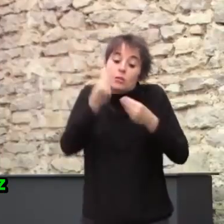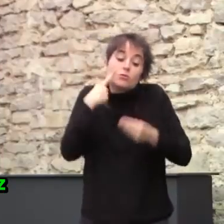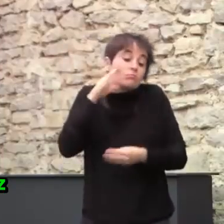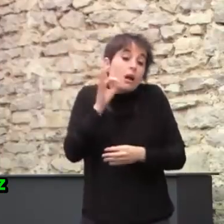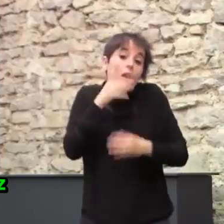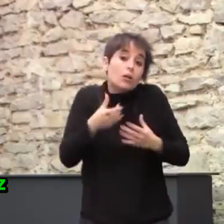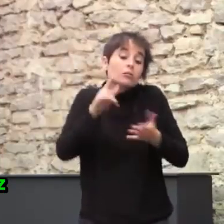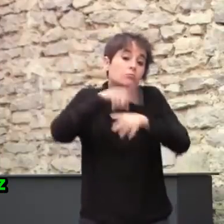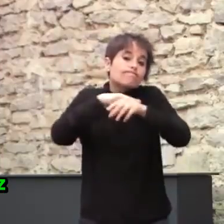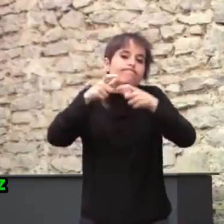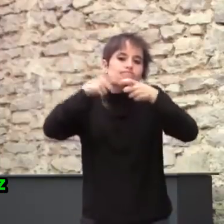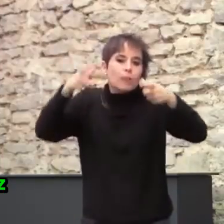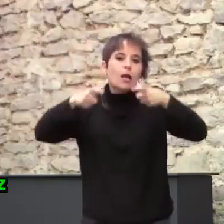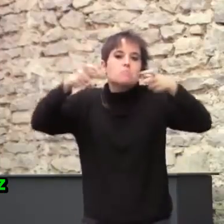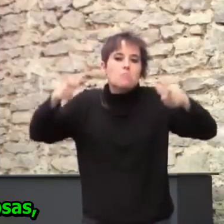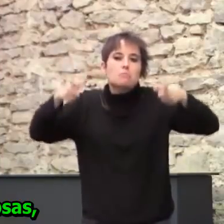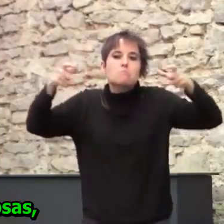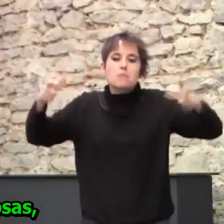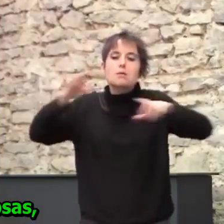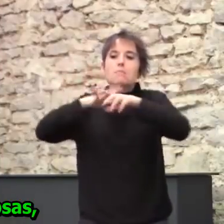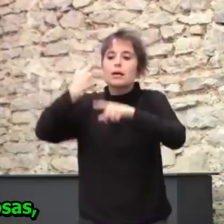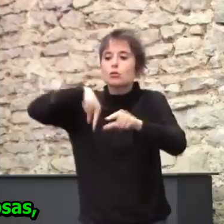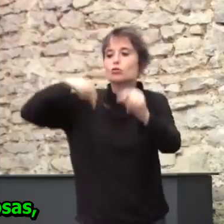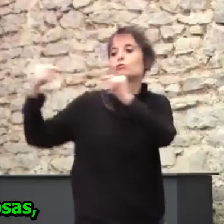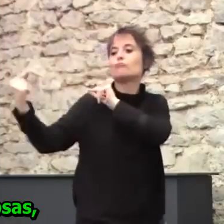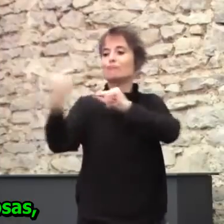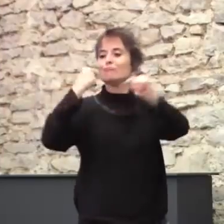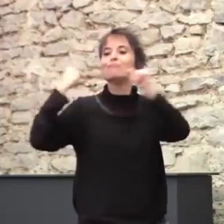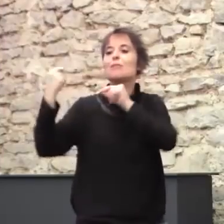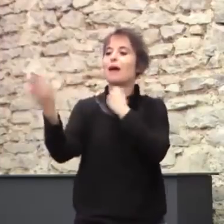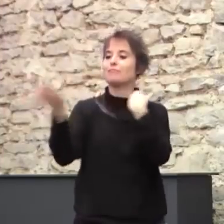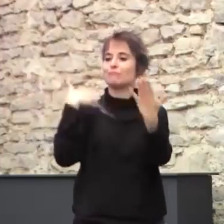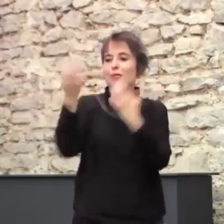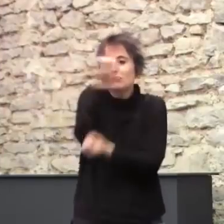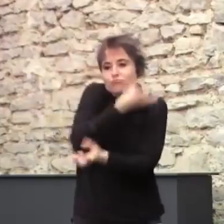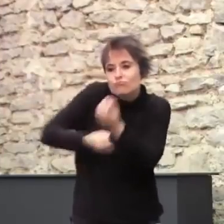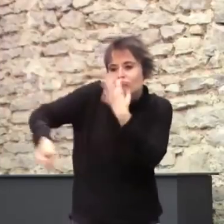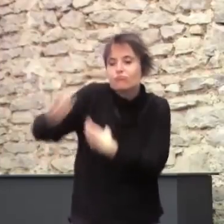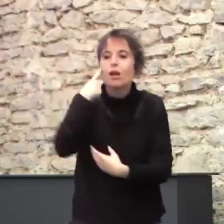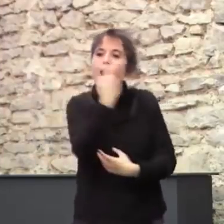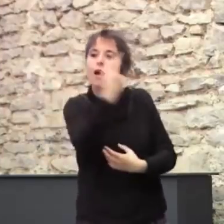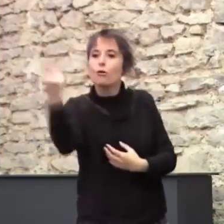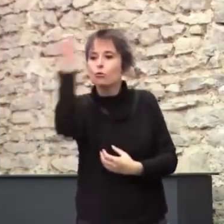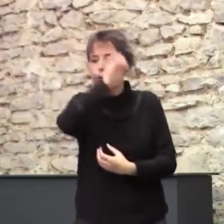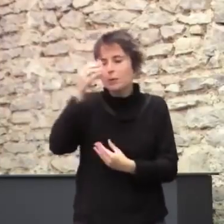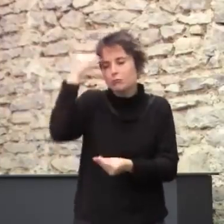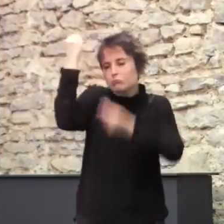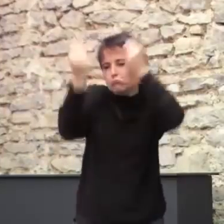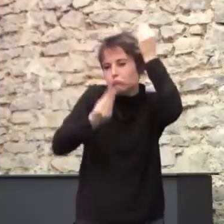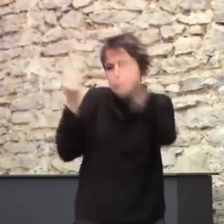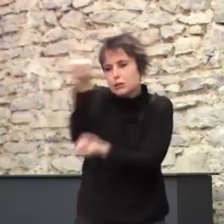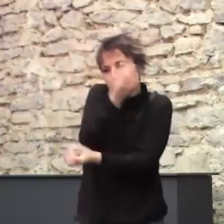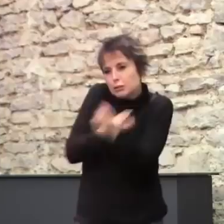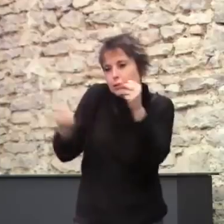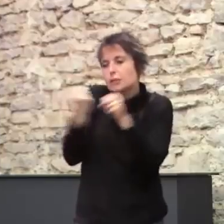vez se está abriendo más el espacio para que podamos charlar de estas cosas, para que podamos cada cual, bueno, pues pensarlo